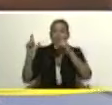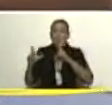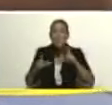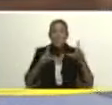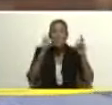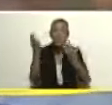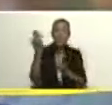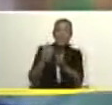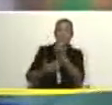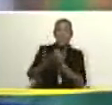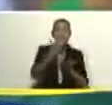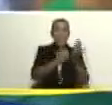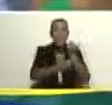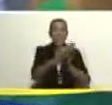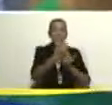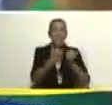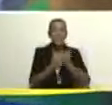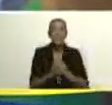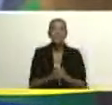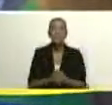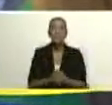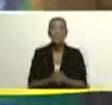foto. Yelitze.